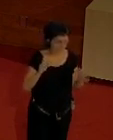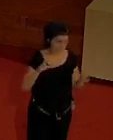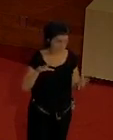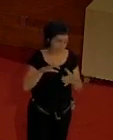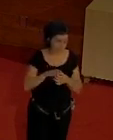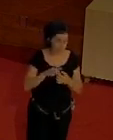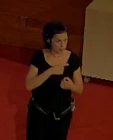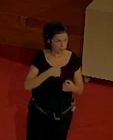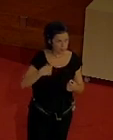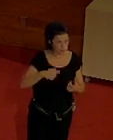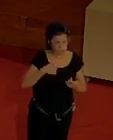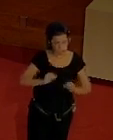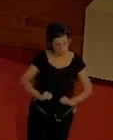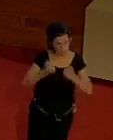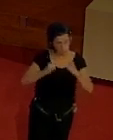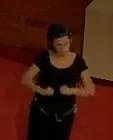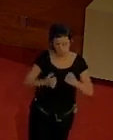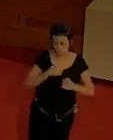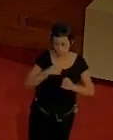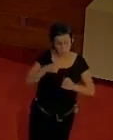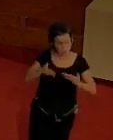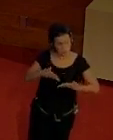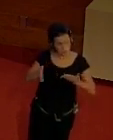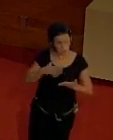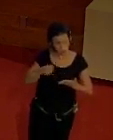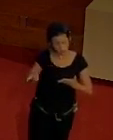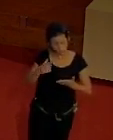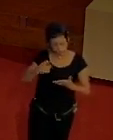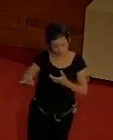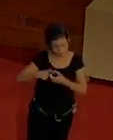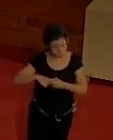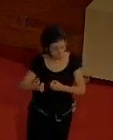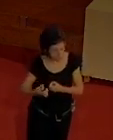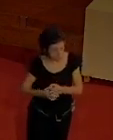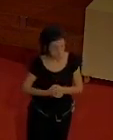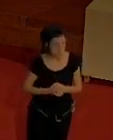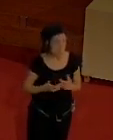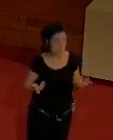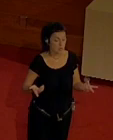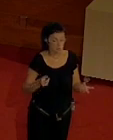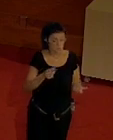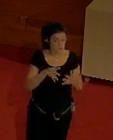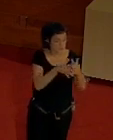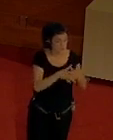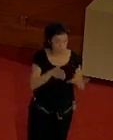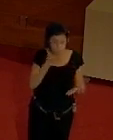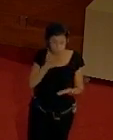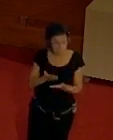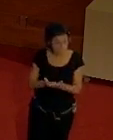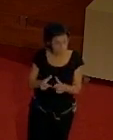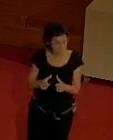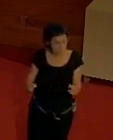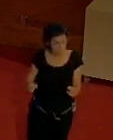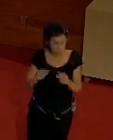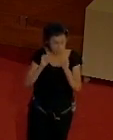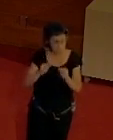vosotros más que yo yo os voy a ayudar pero vosotros más que yo y por lo tanto está pidiendo a Japón que aumente su presupuesto de defensa y